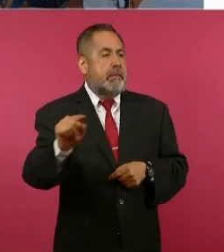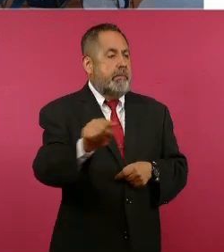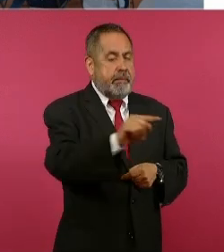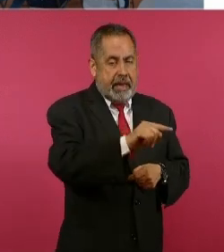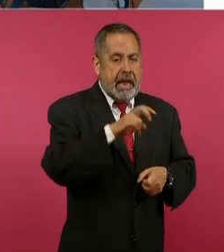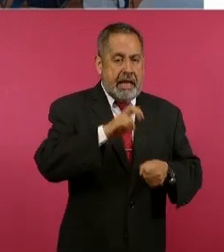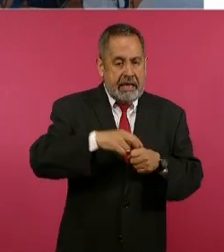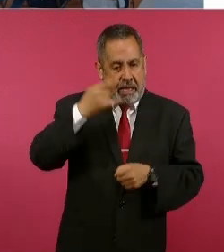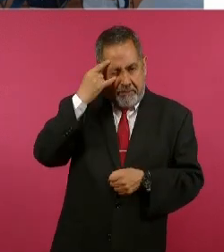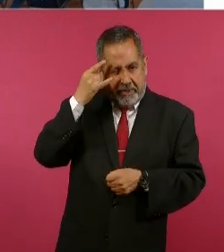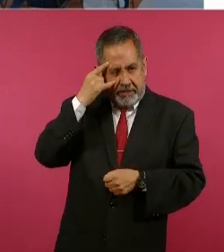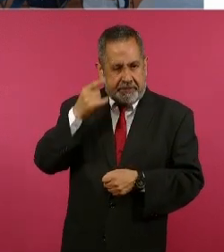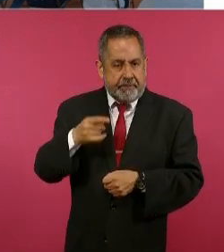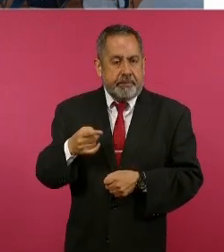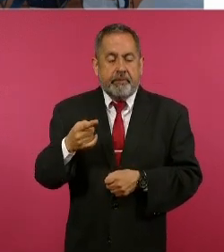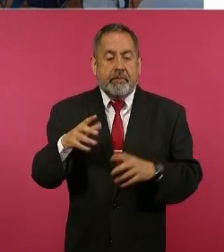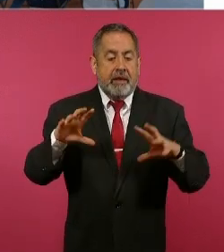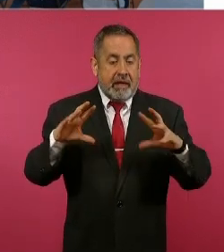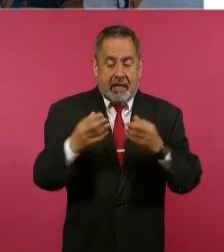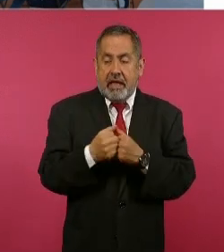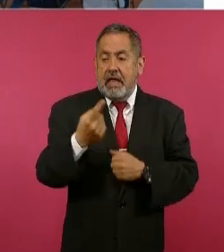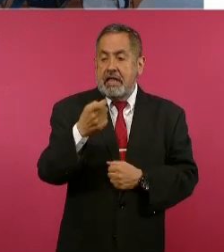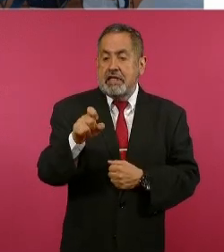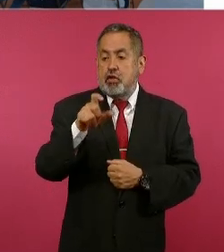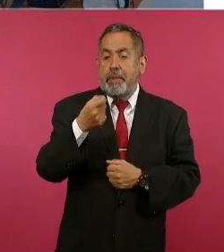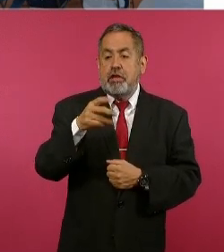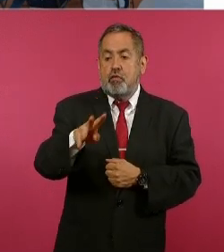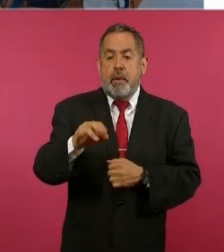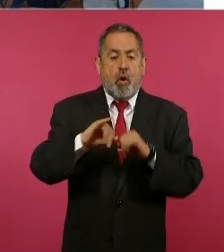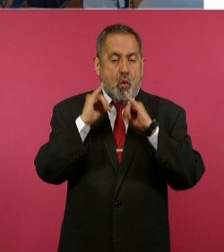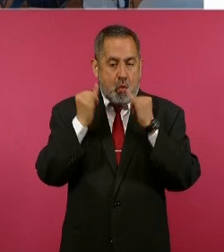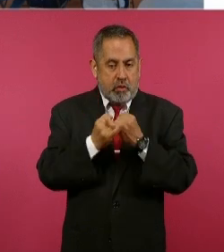Campeche. Además, 129 de las 130 asambleas, sí,